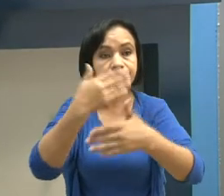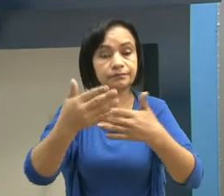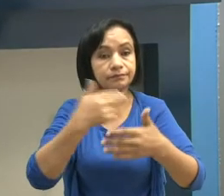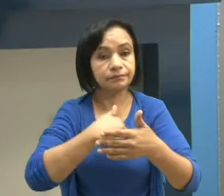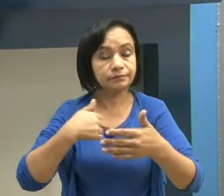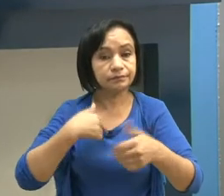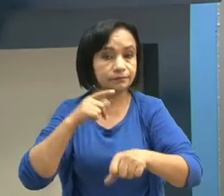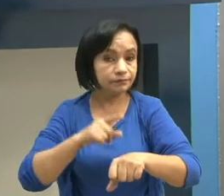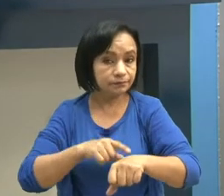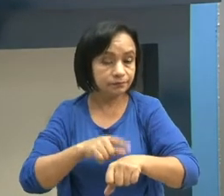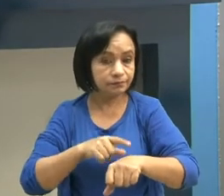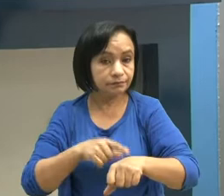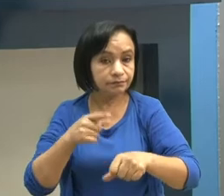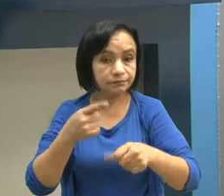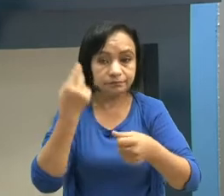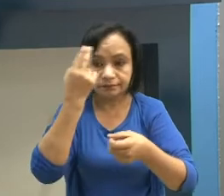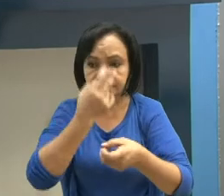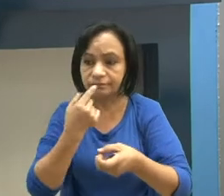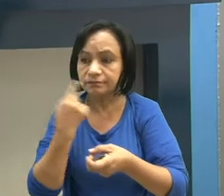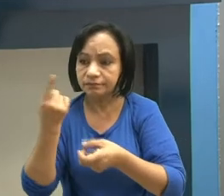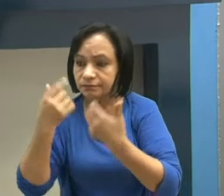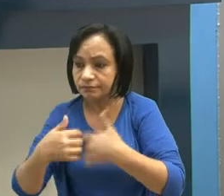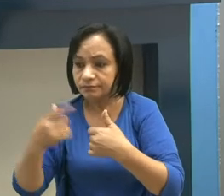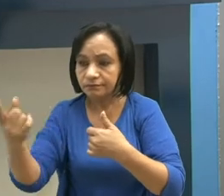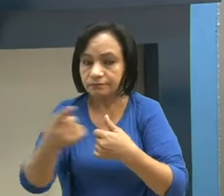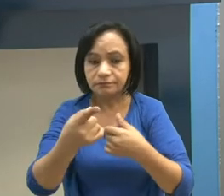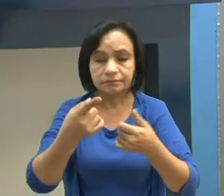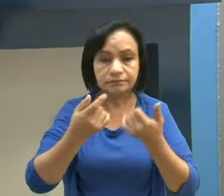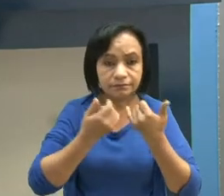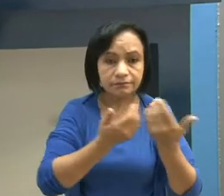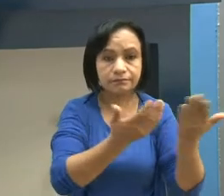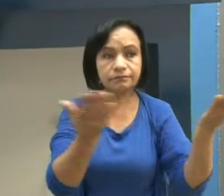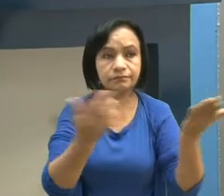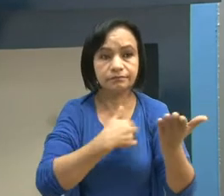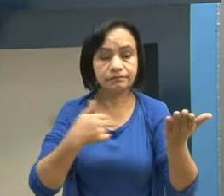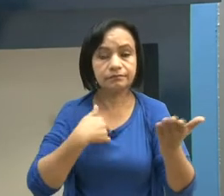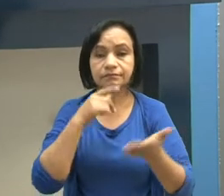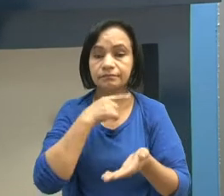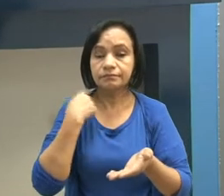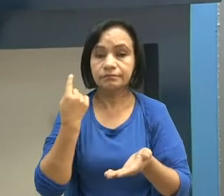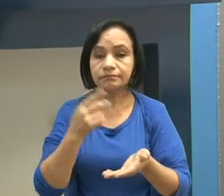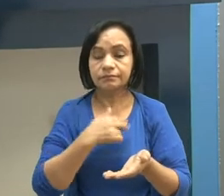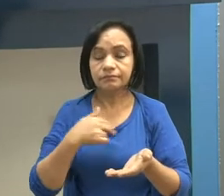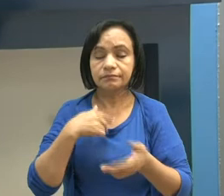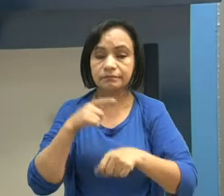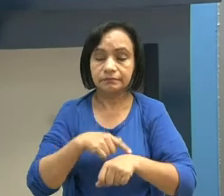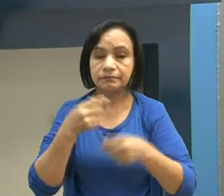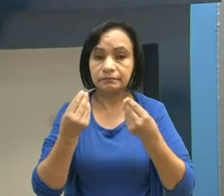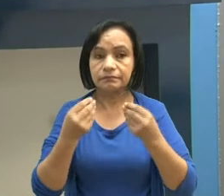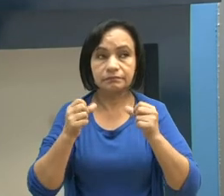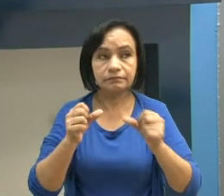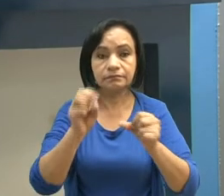lleva la licitación, la publicación, etcétera, realmente nos toma mucho tiempo. De